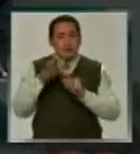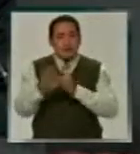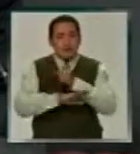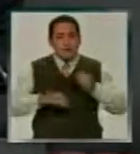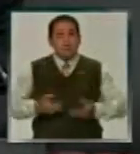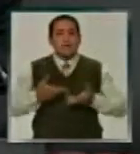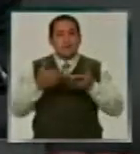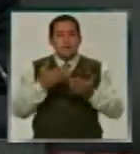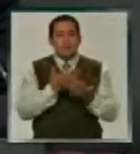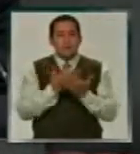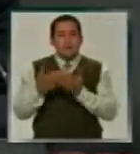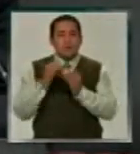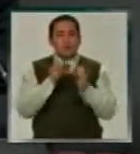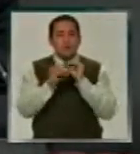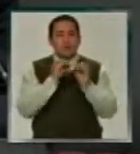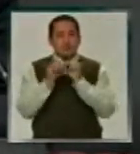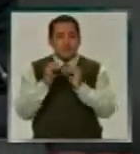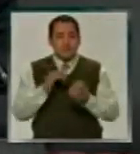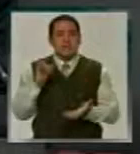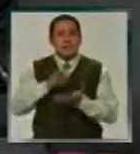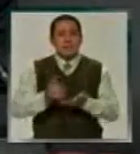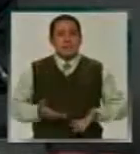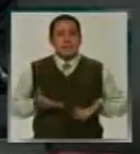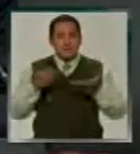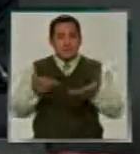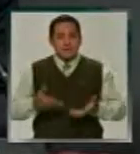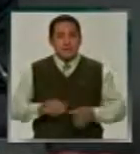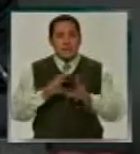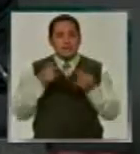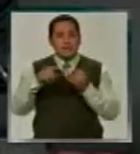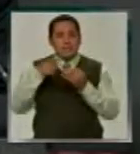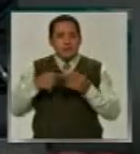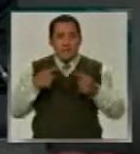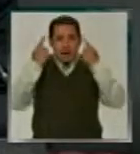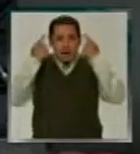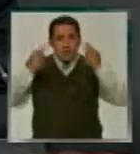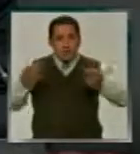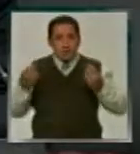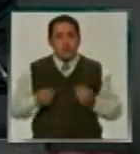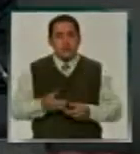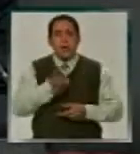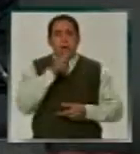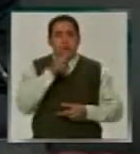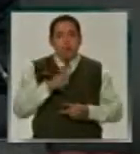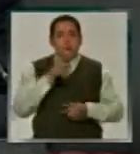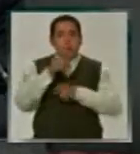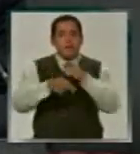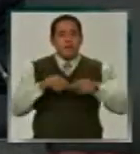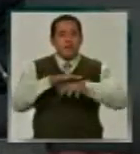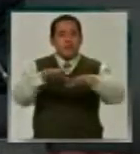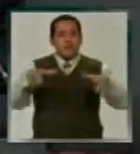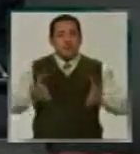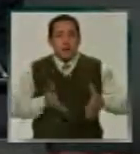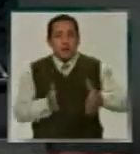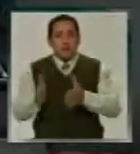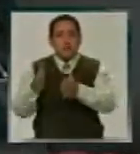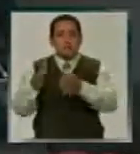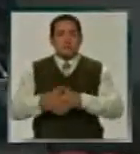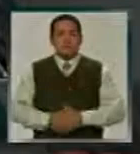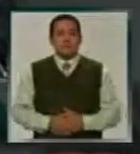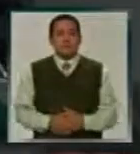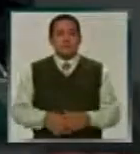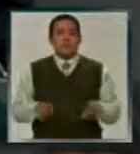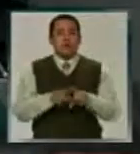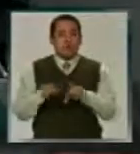proponer alternativas que permitan generar mayor disponibilidad del agua para las microcuencas. Como